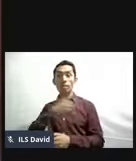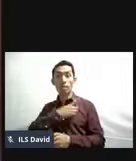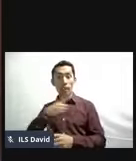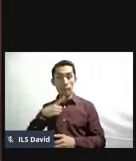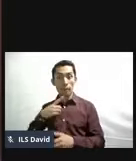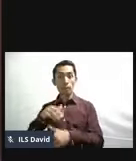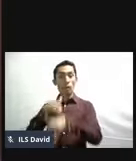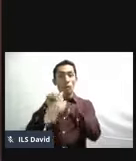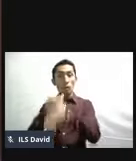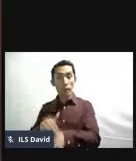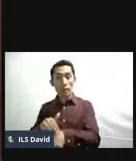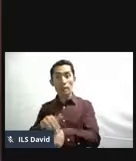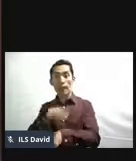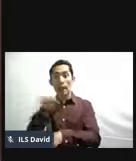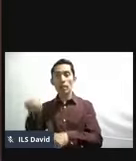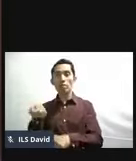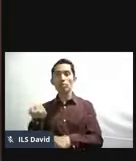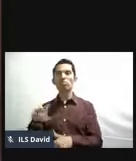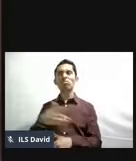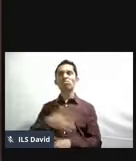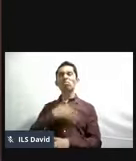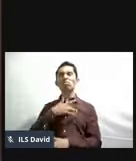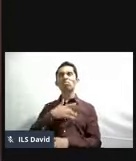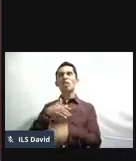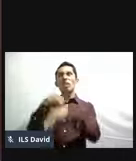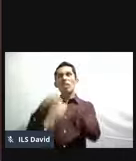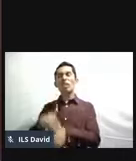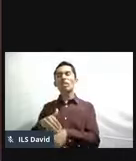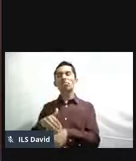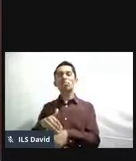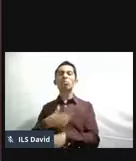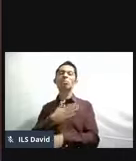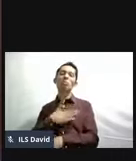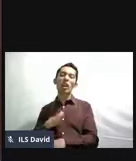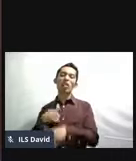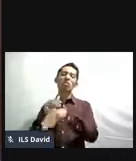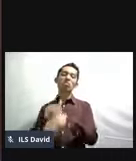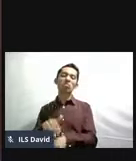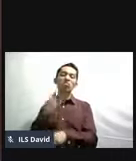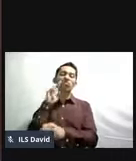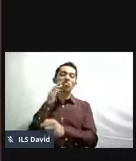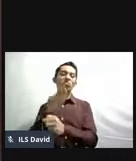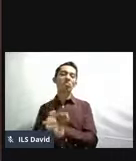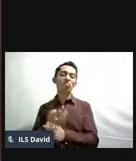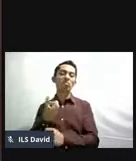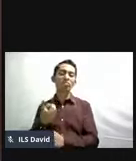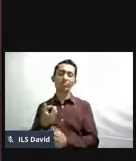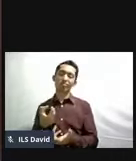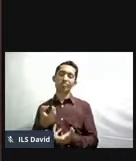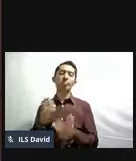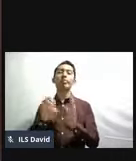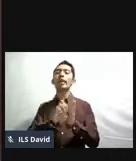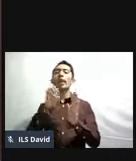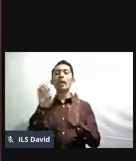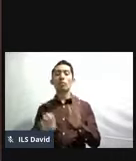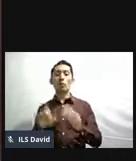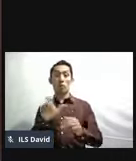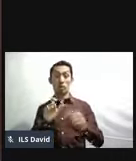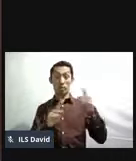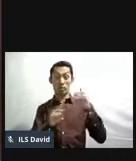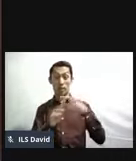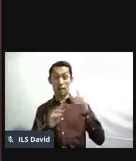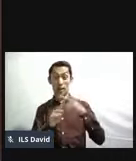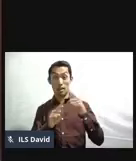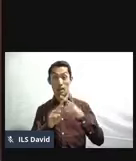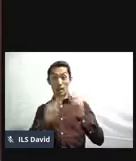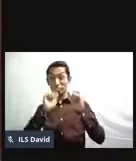entonces carece de sentido, vamos a suponer. El exceso de tareas hace que muchos niños y niñas